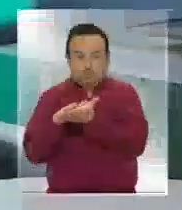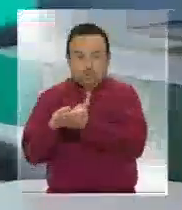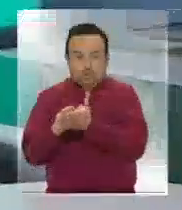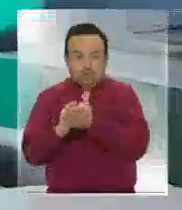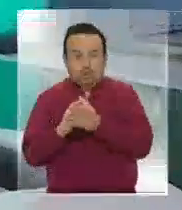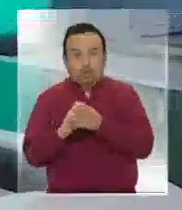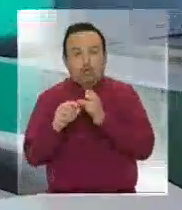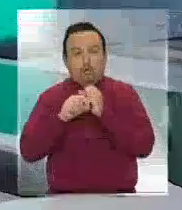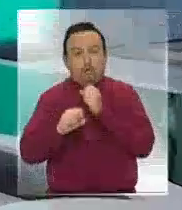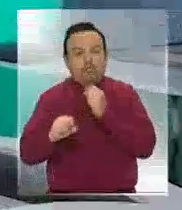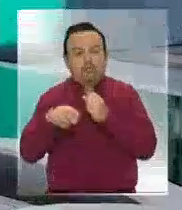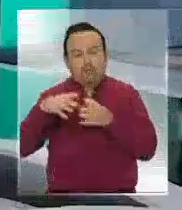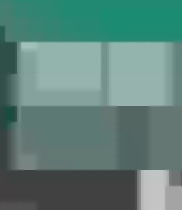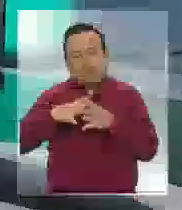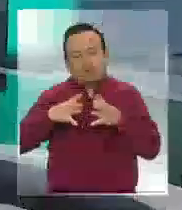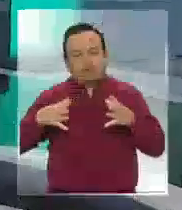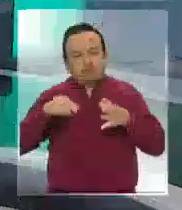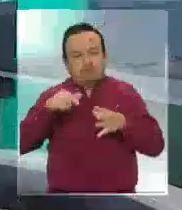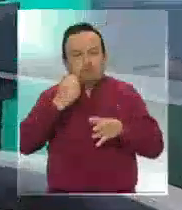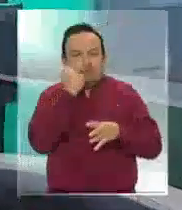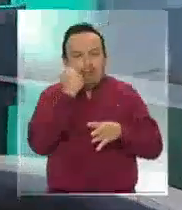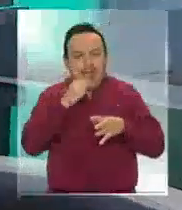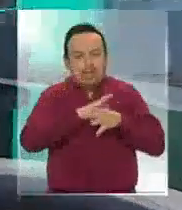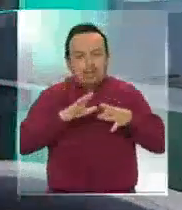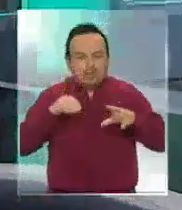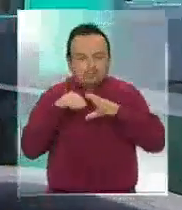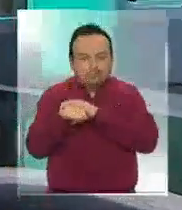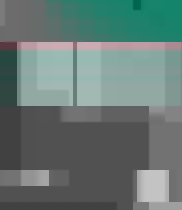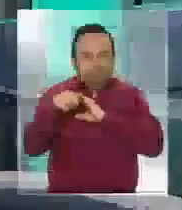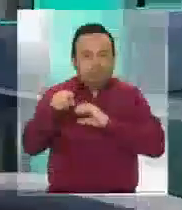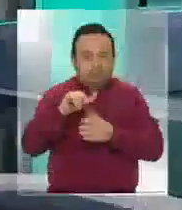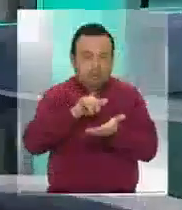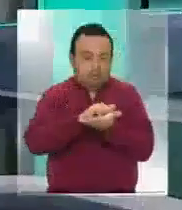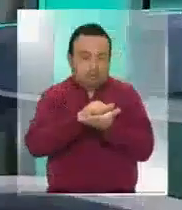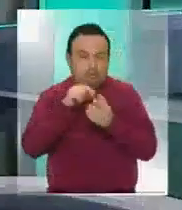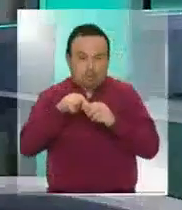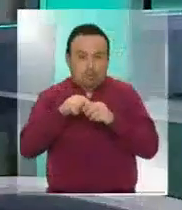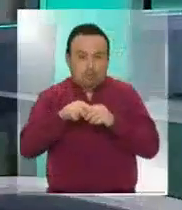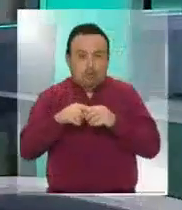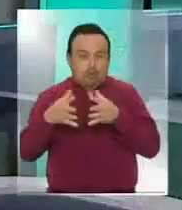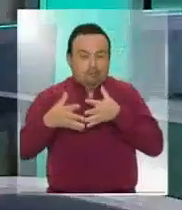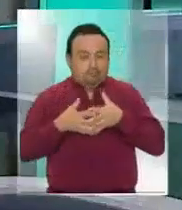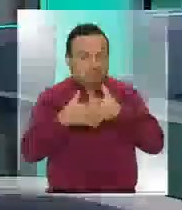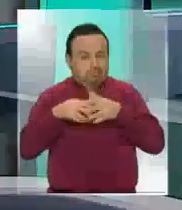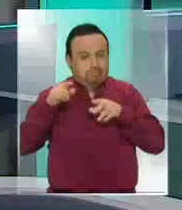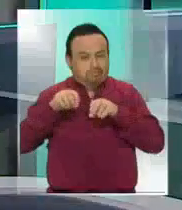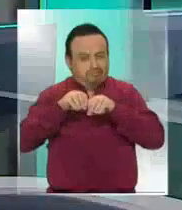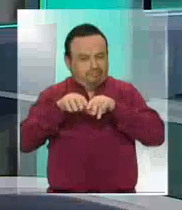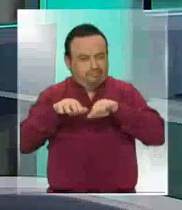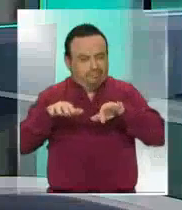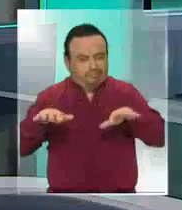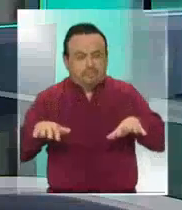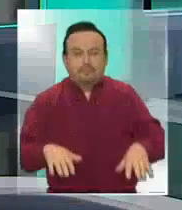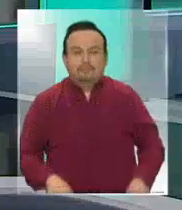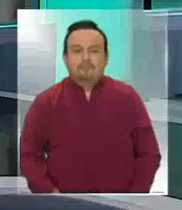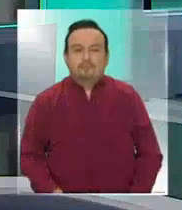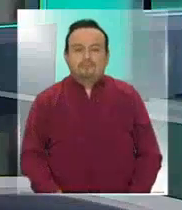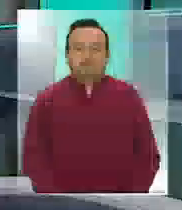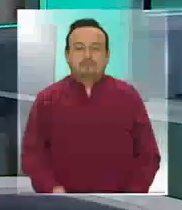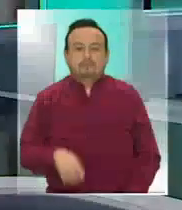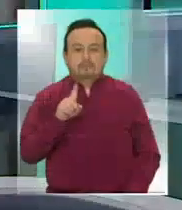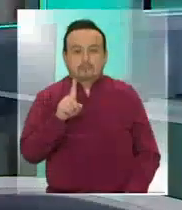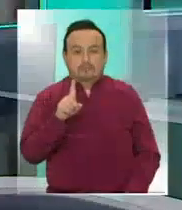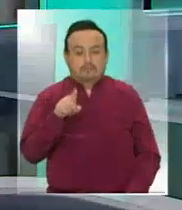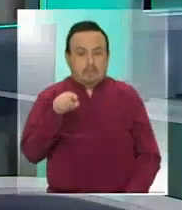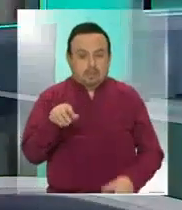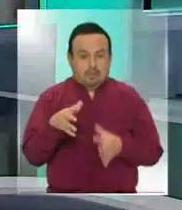en las calles de Nueva York es el fiel reflejo de la magnitud que ha tenido la pandemia del coronavirus en Estados Unidos. Se trata de un